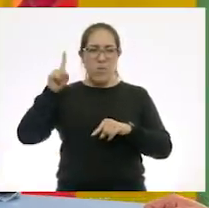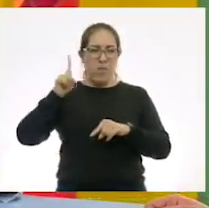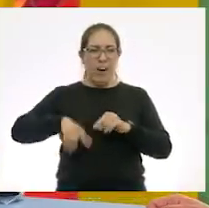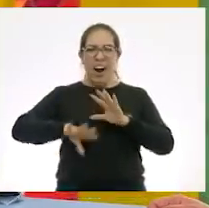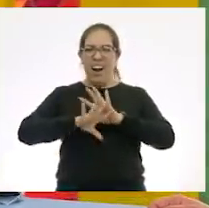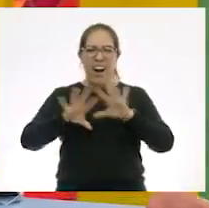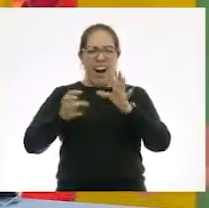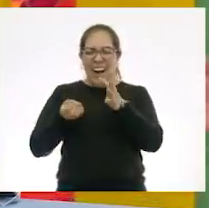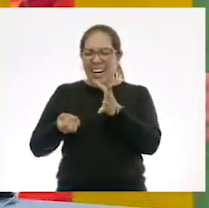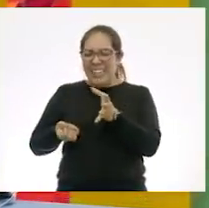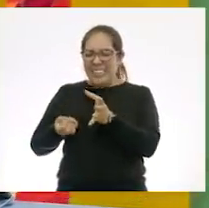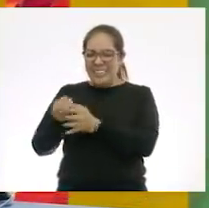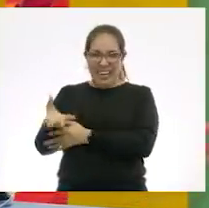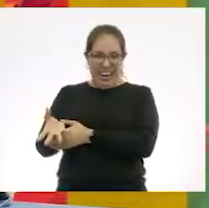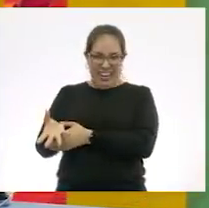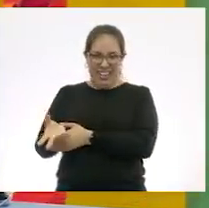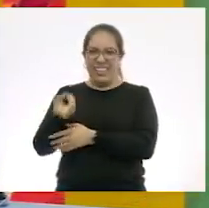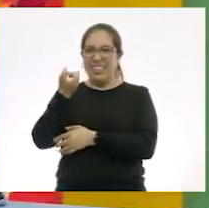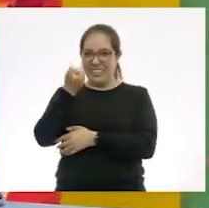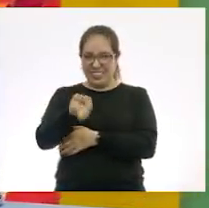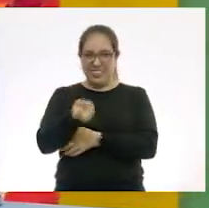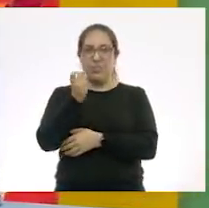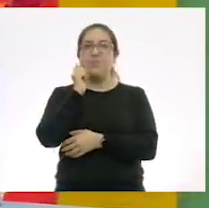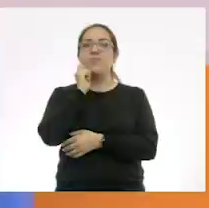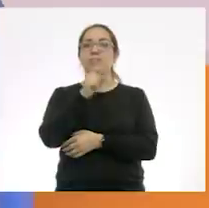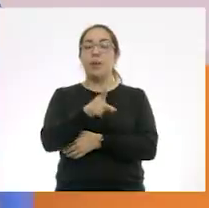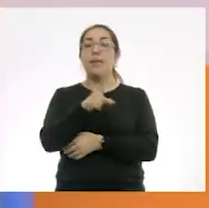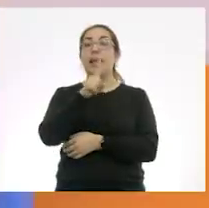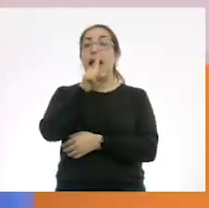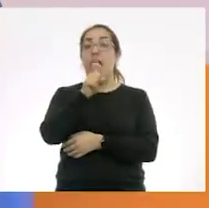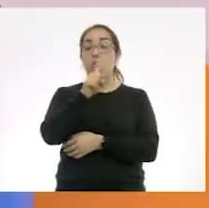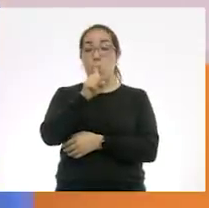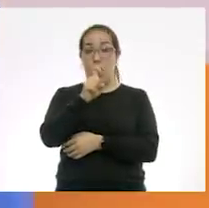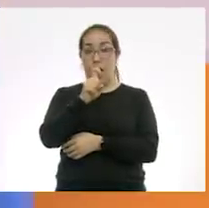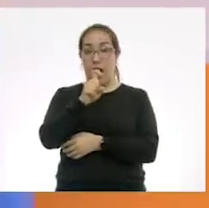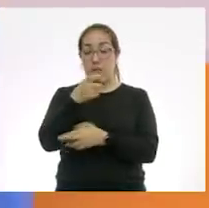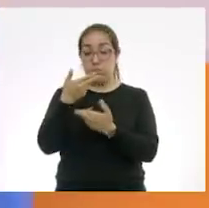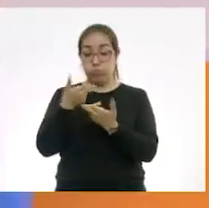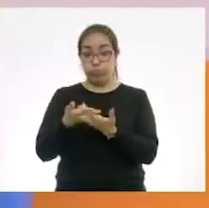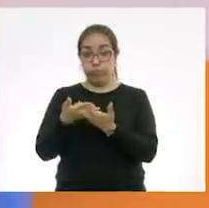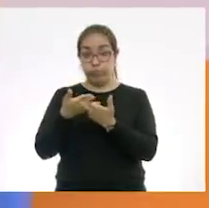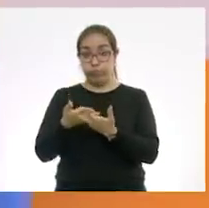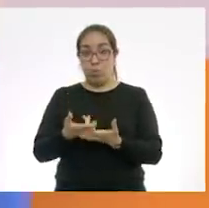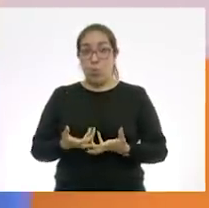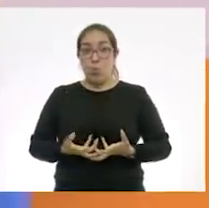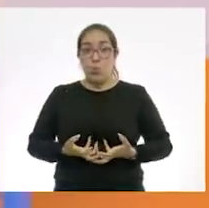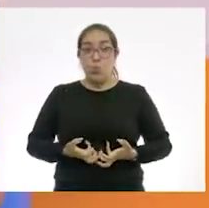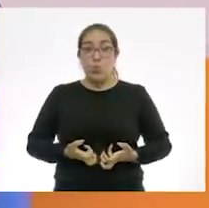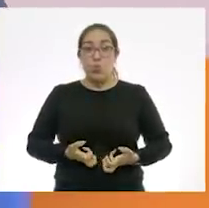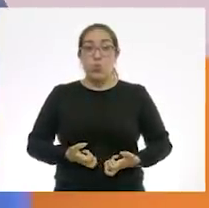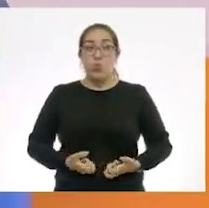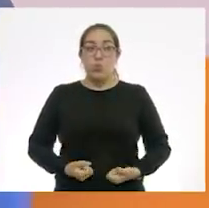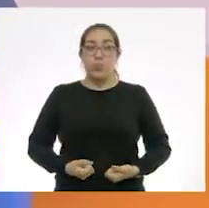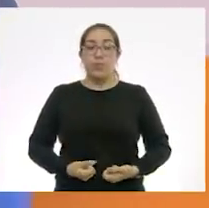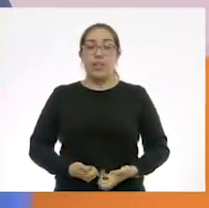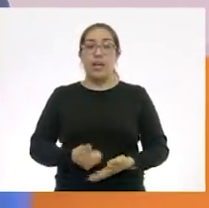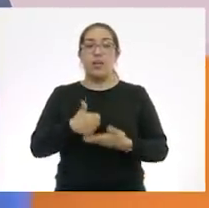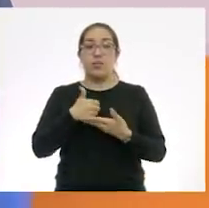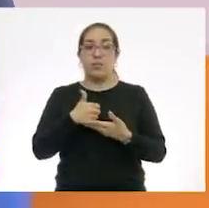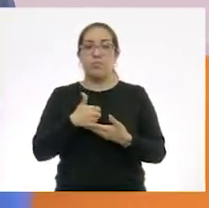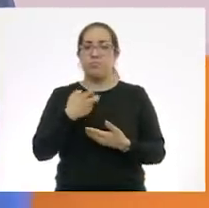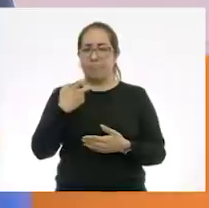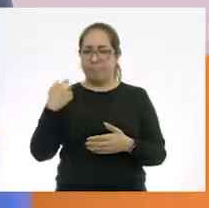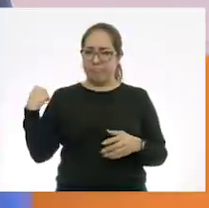excretarlo. Exacto, y también absorbe el agua que quedaba quimo. Entonces, ya hasta